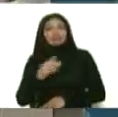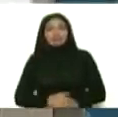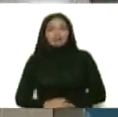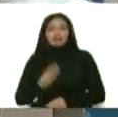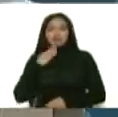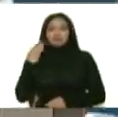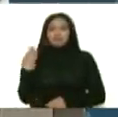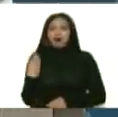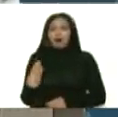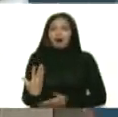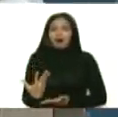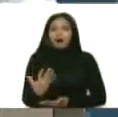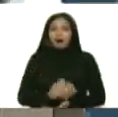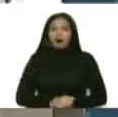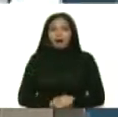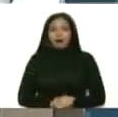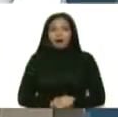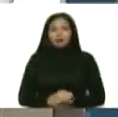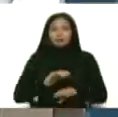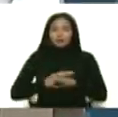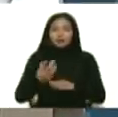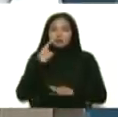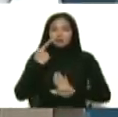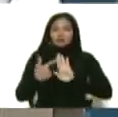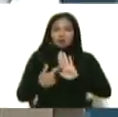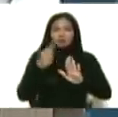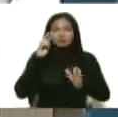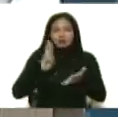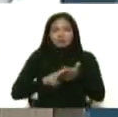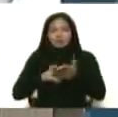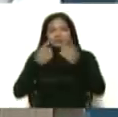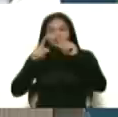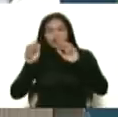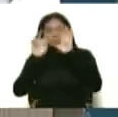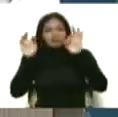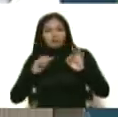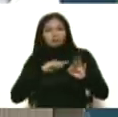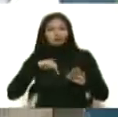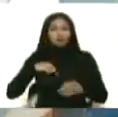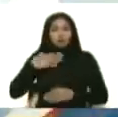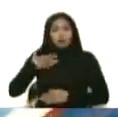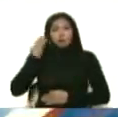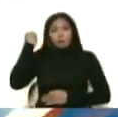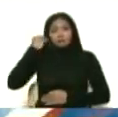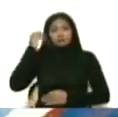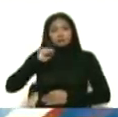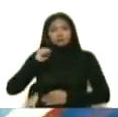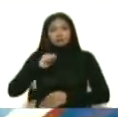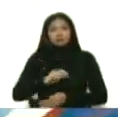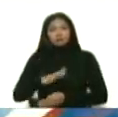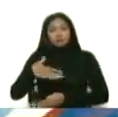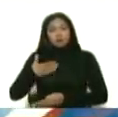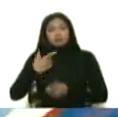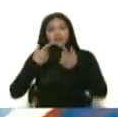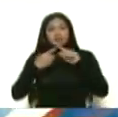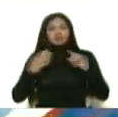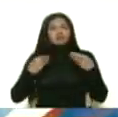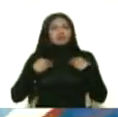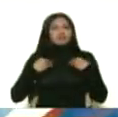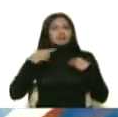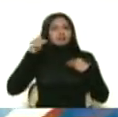no reconocer? Podemos tener maneras diferentes de pensar, podemos tener maneras diferentes de